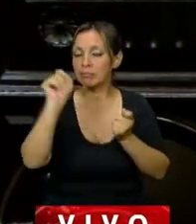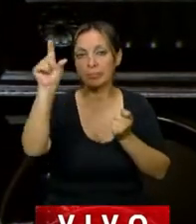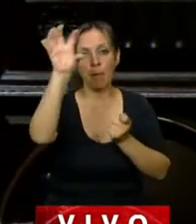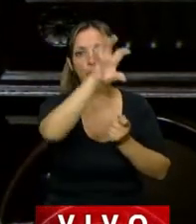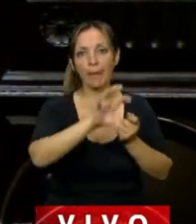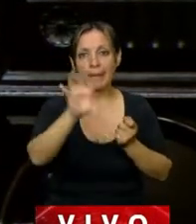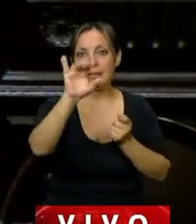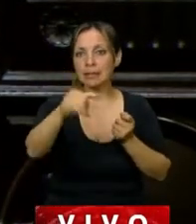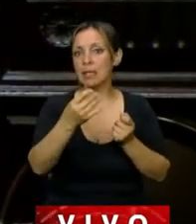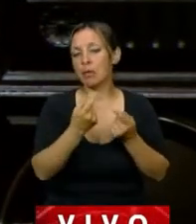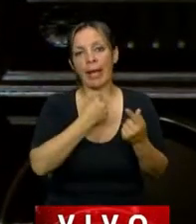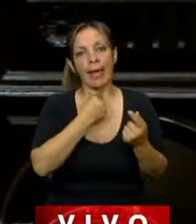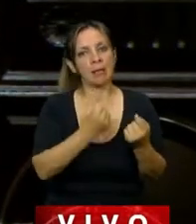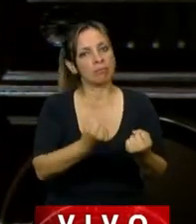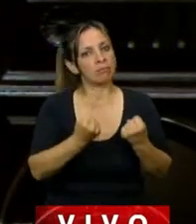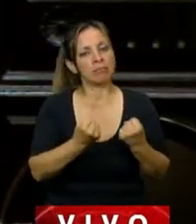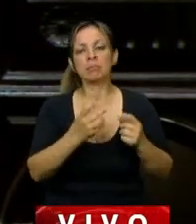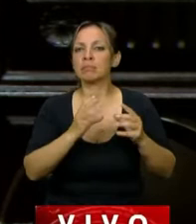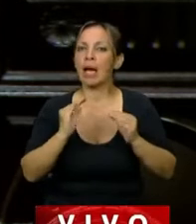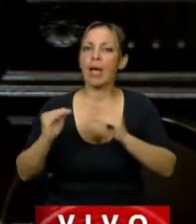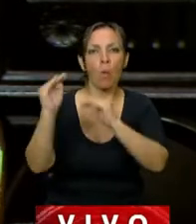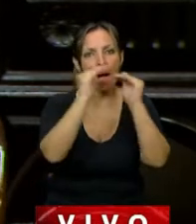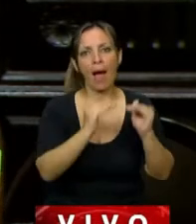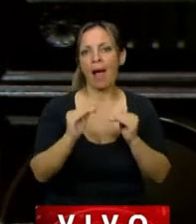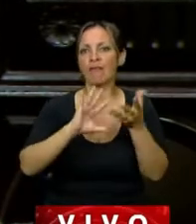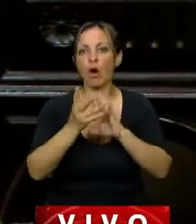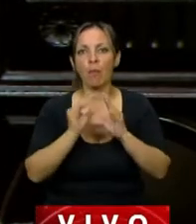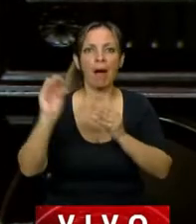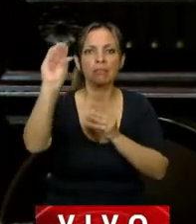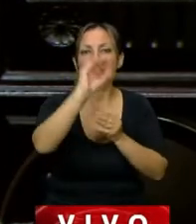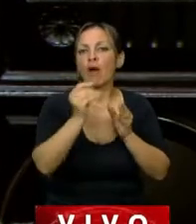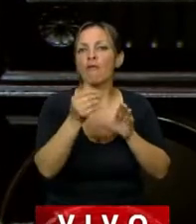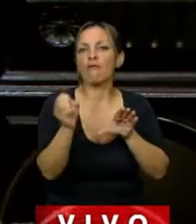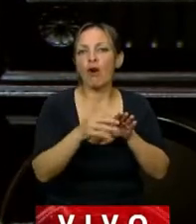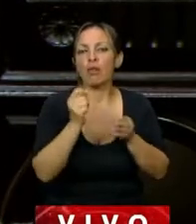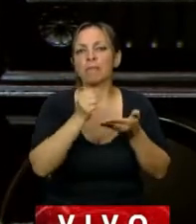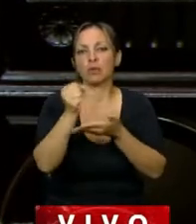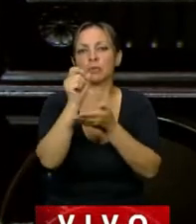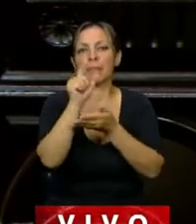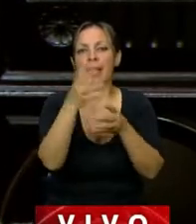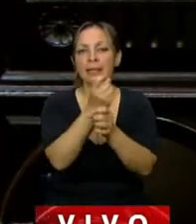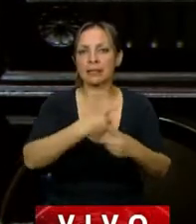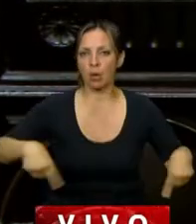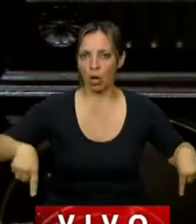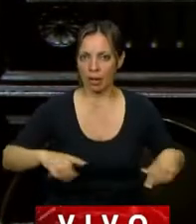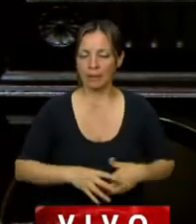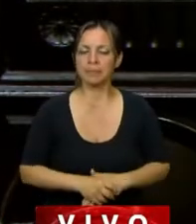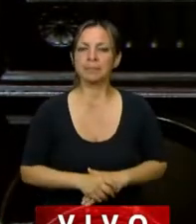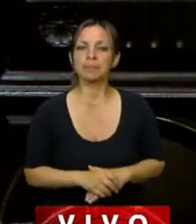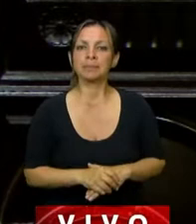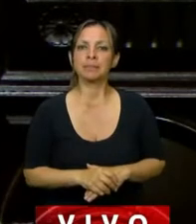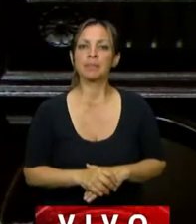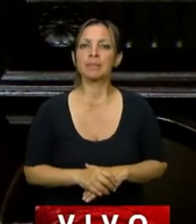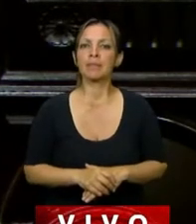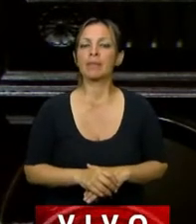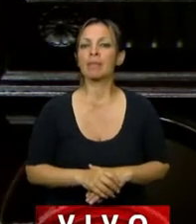provincias en la equiparación y en el tratamiento equitativo de lo que son los fondos de subsidios para el transporte de pasajeros,